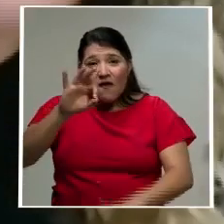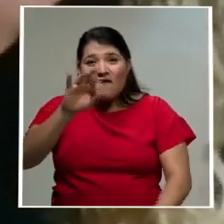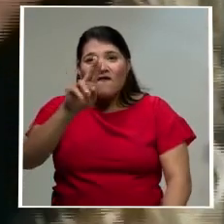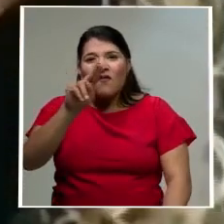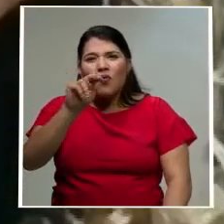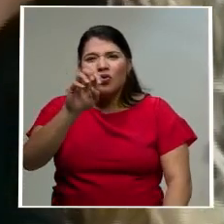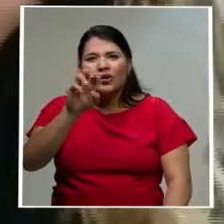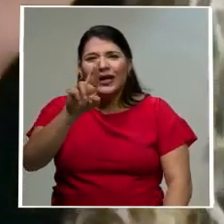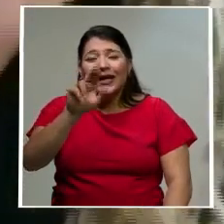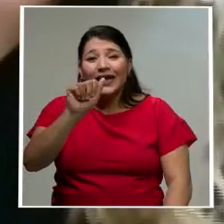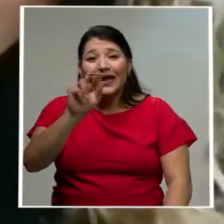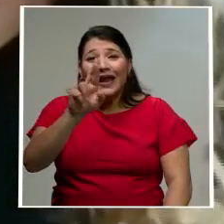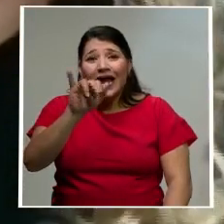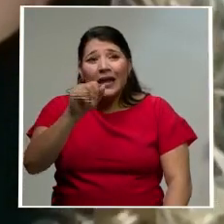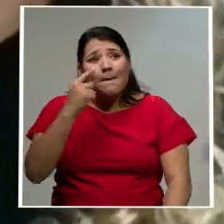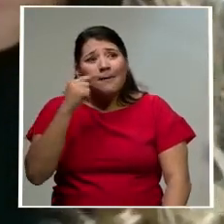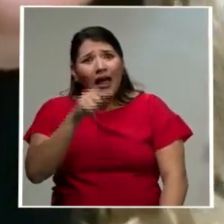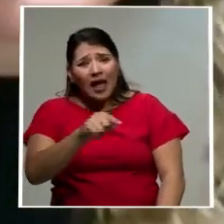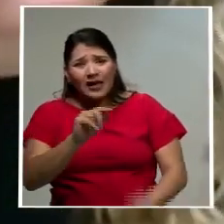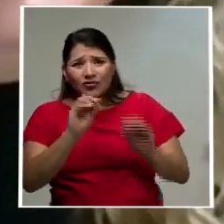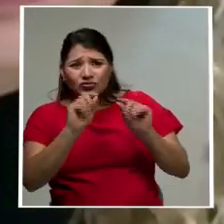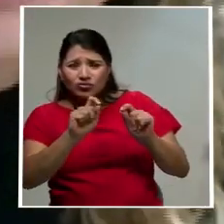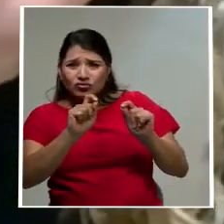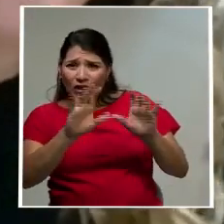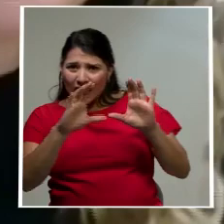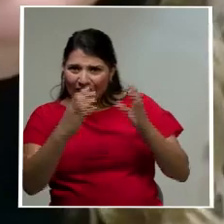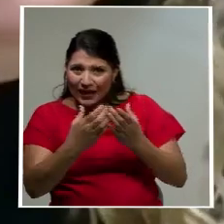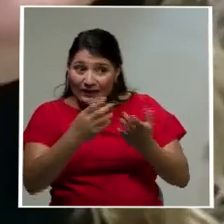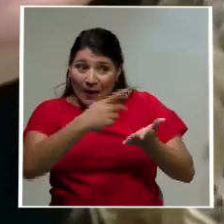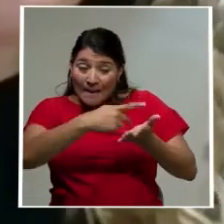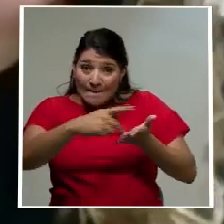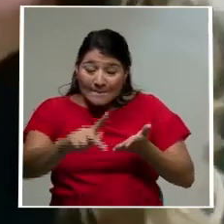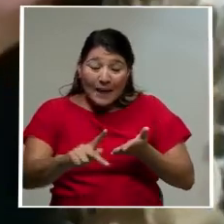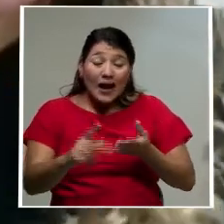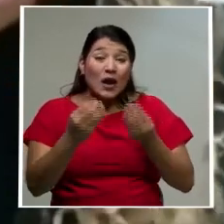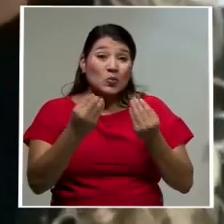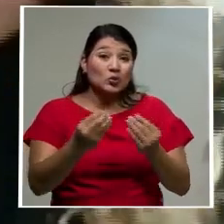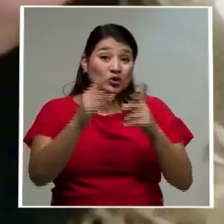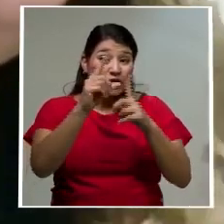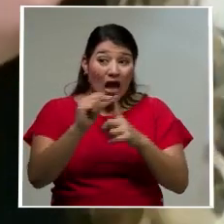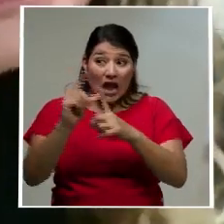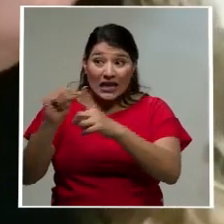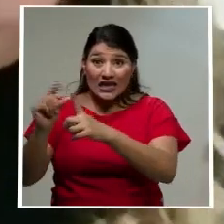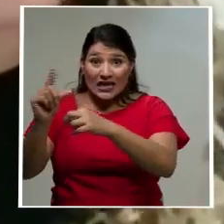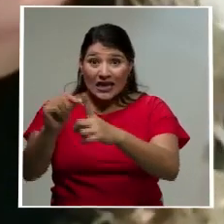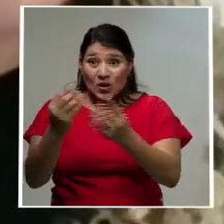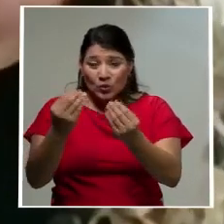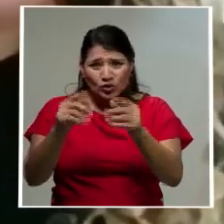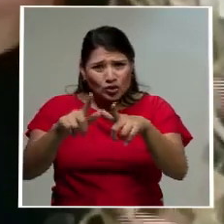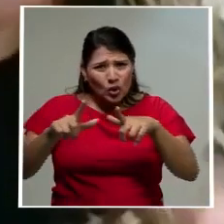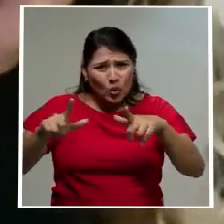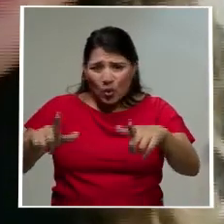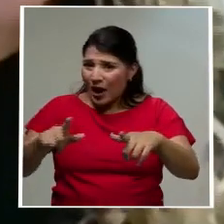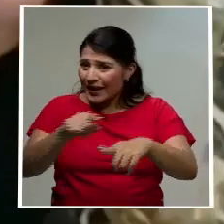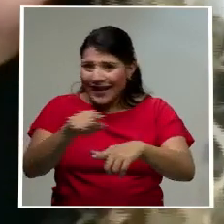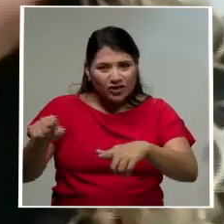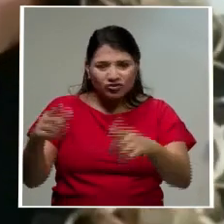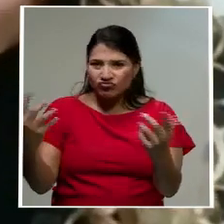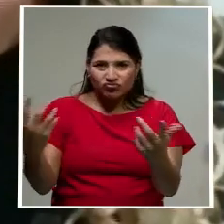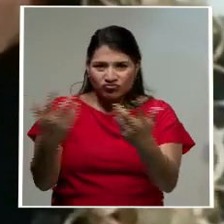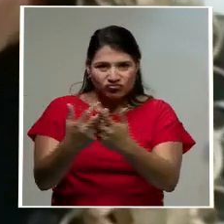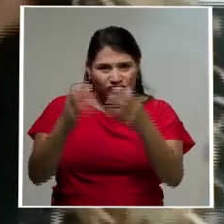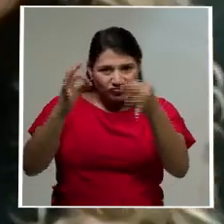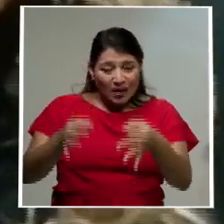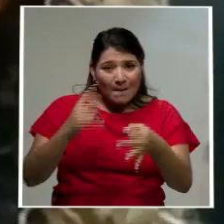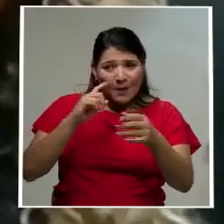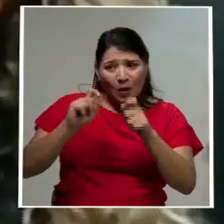Gasta una infinidad de recursos en alquiler de lugares que de pronto no están acondicionados para que los niños puedan recibir